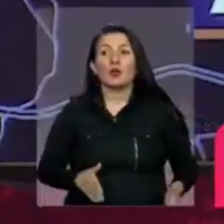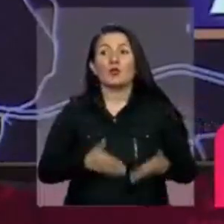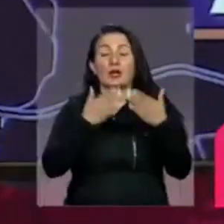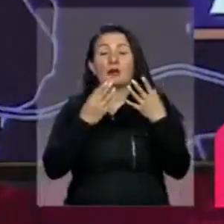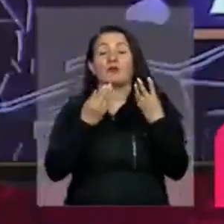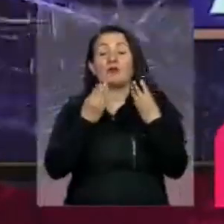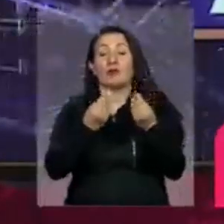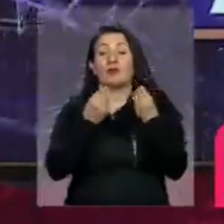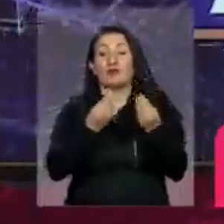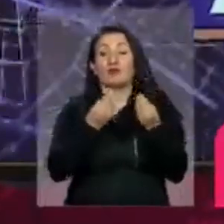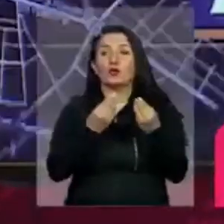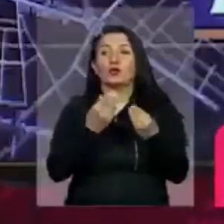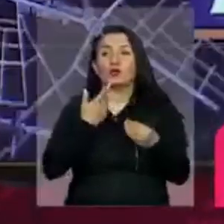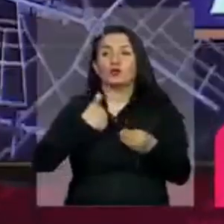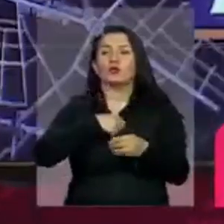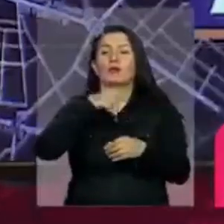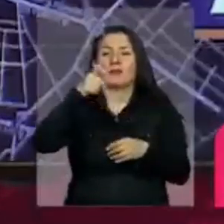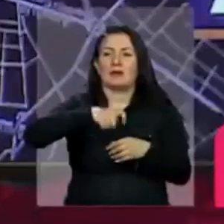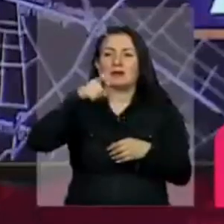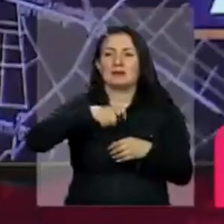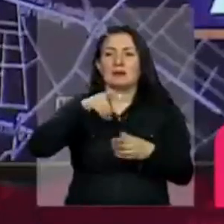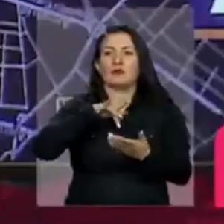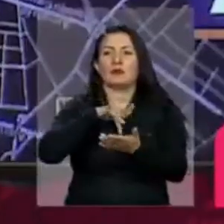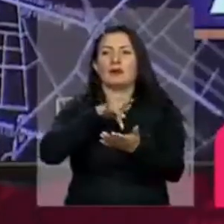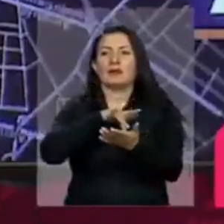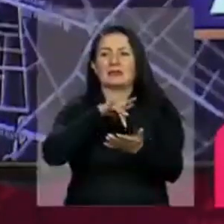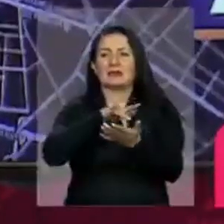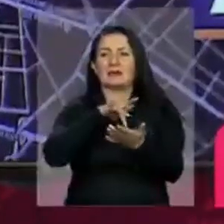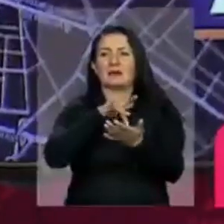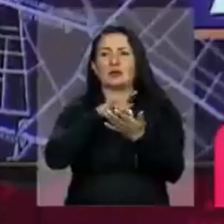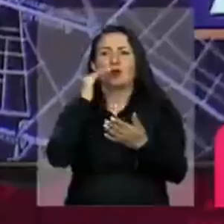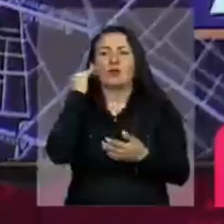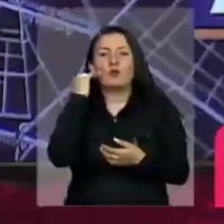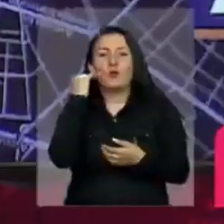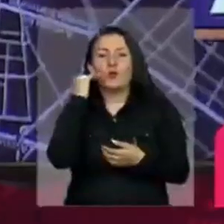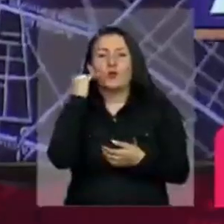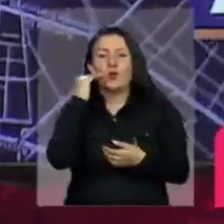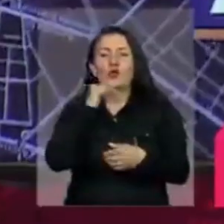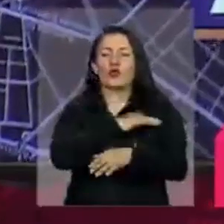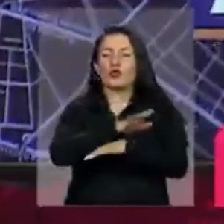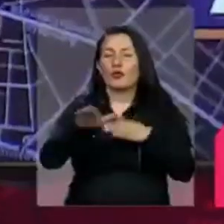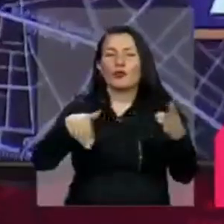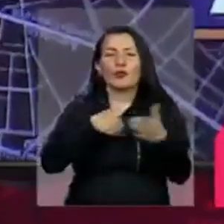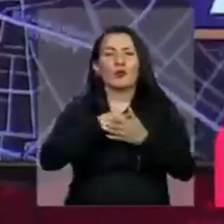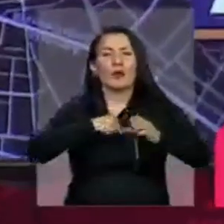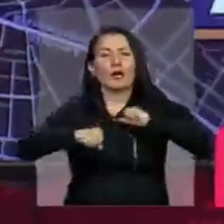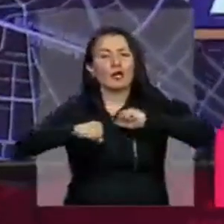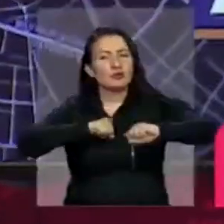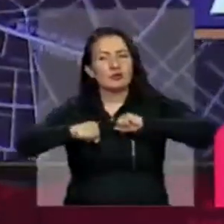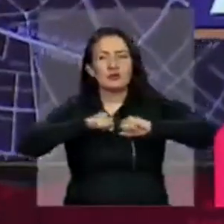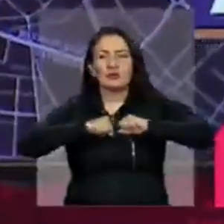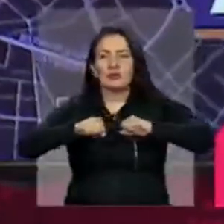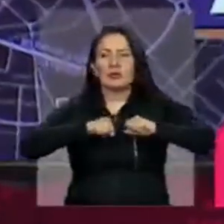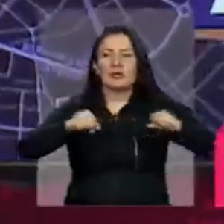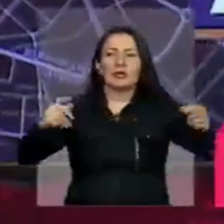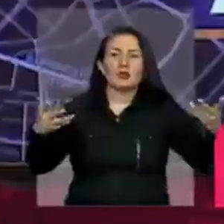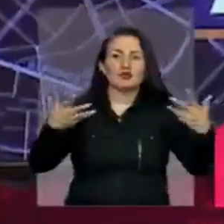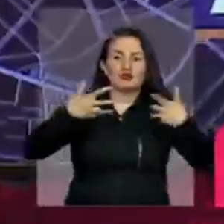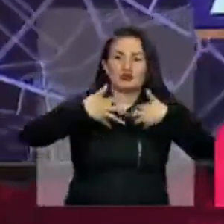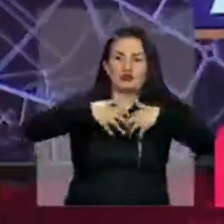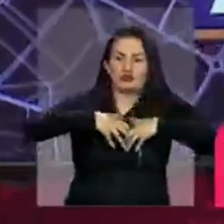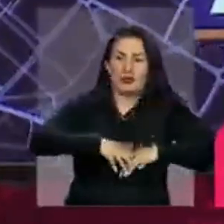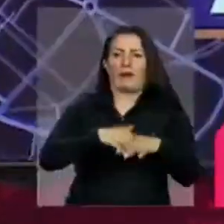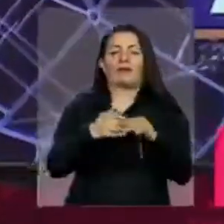muchísimo... Sí. Y es que necesitamos la participación de las mujeres en todo el accionar y en todo el engranaje